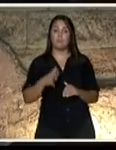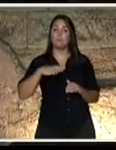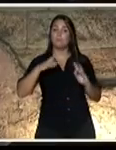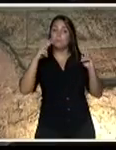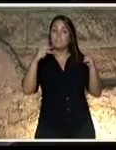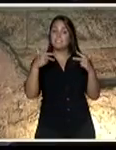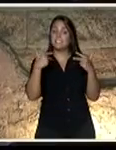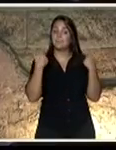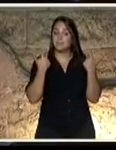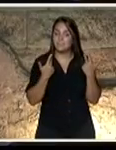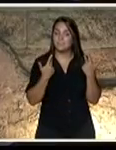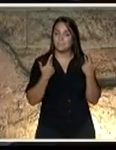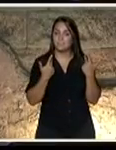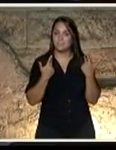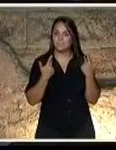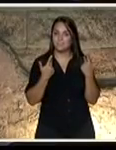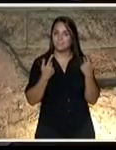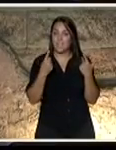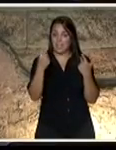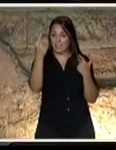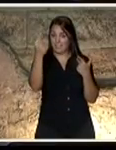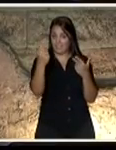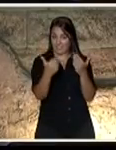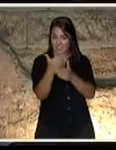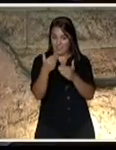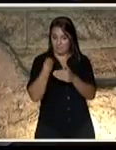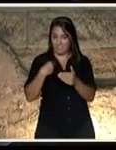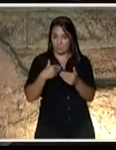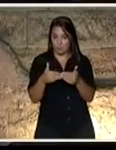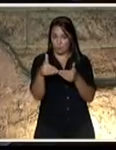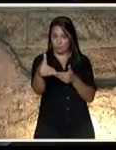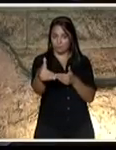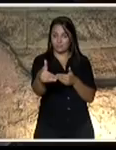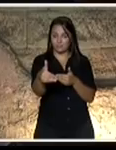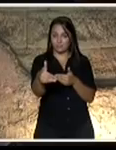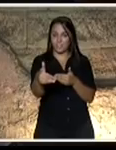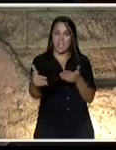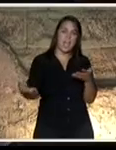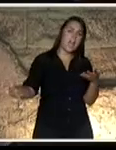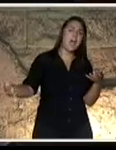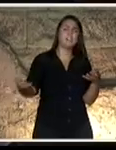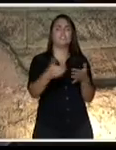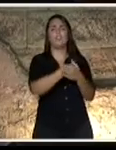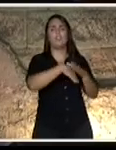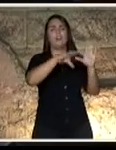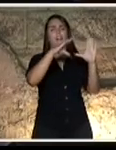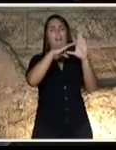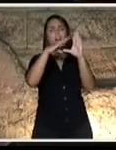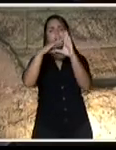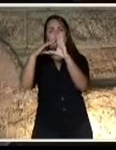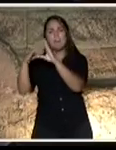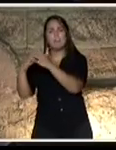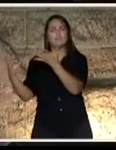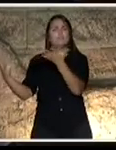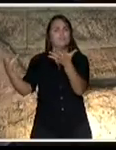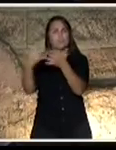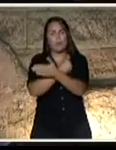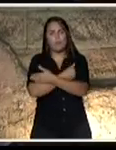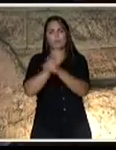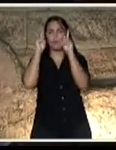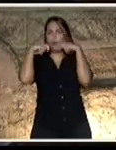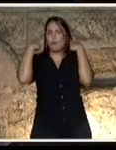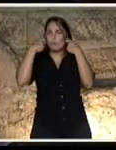¿me vas a permitir que ese día digamos a todas las catedrales, iglesias, conventos